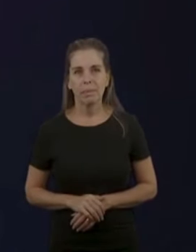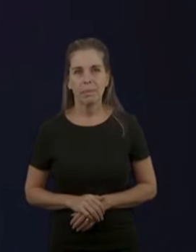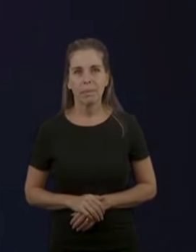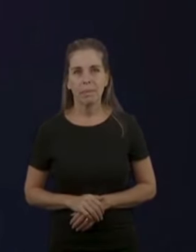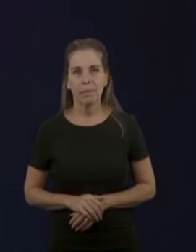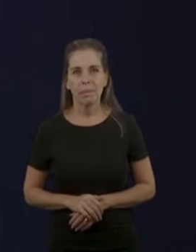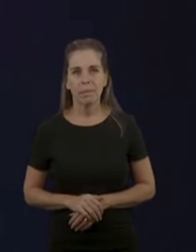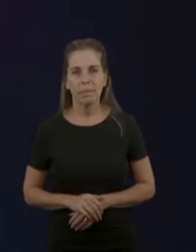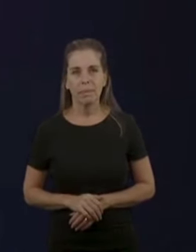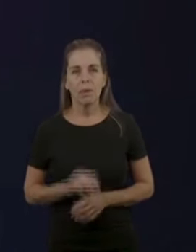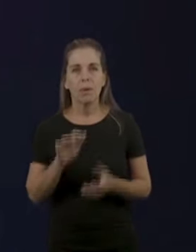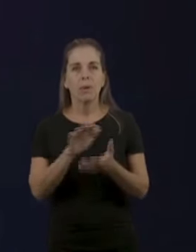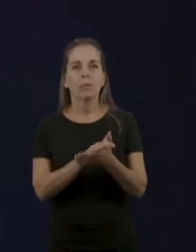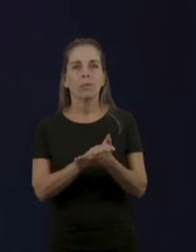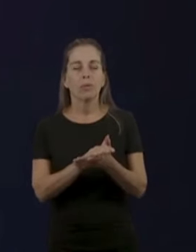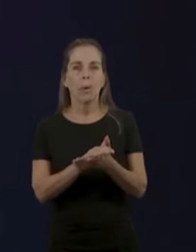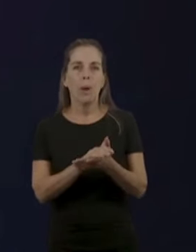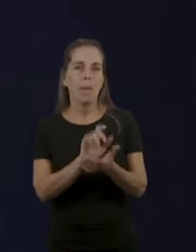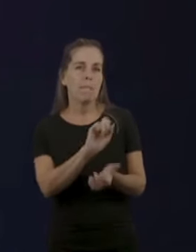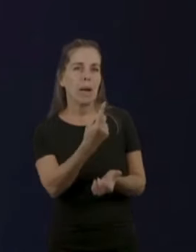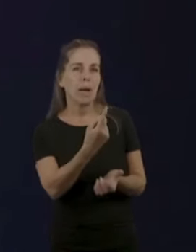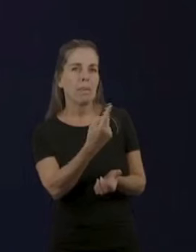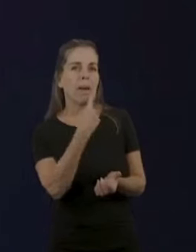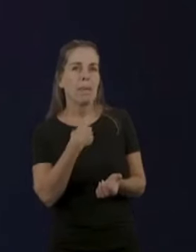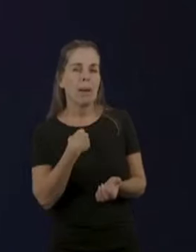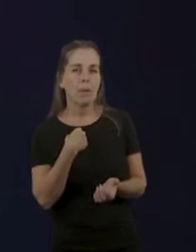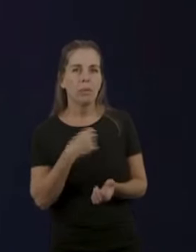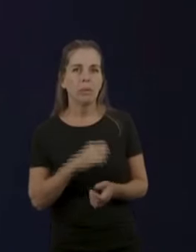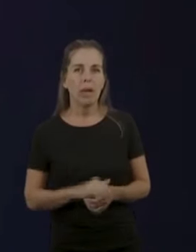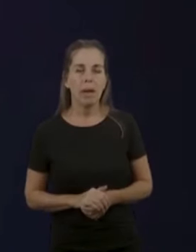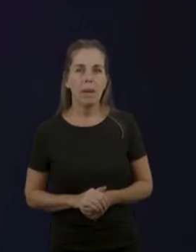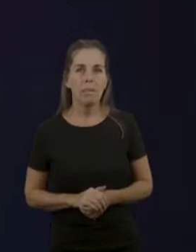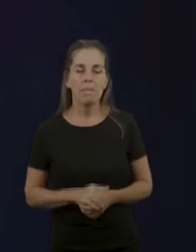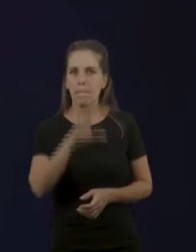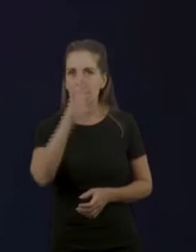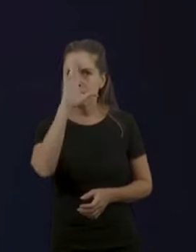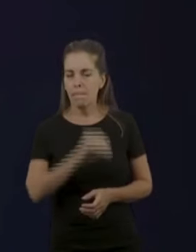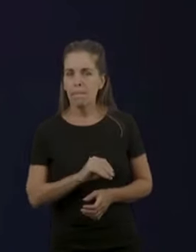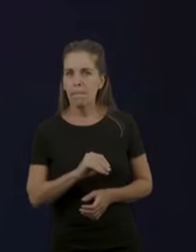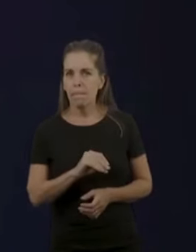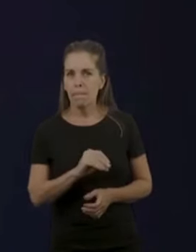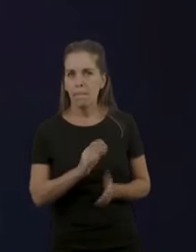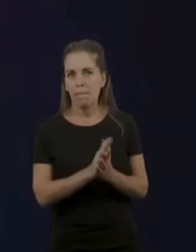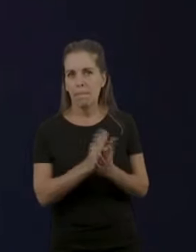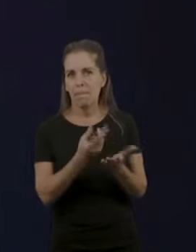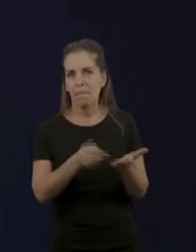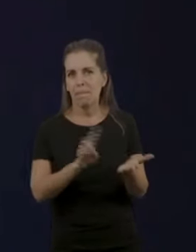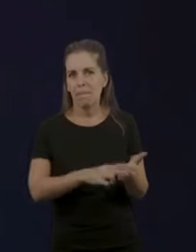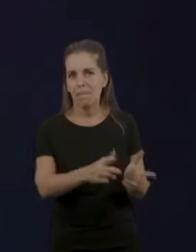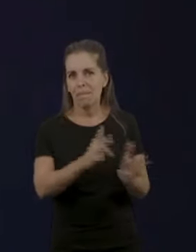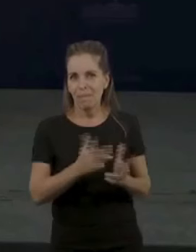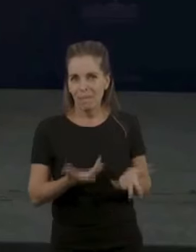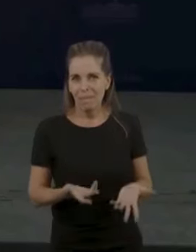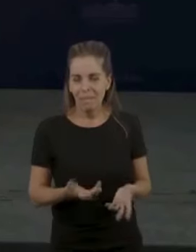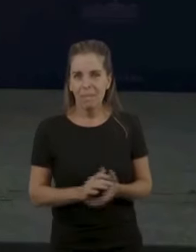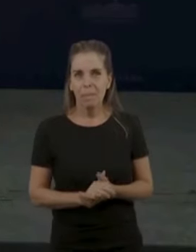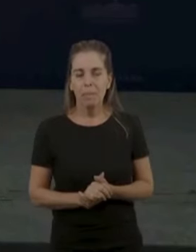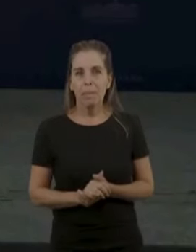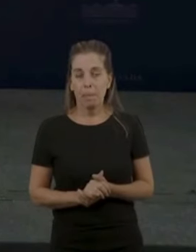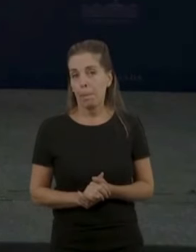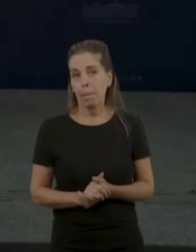e con respecto a tu otra pregunta que no recuerdo cuál era si me la repetiste la contesto que